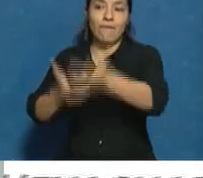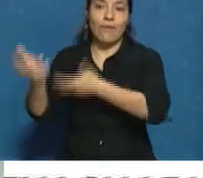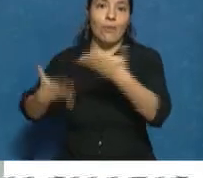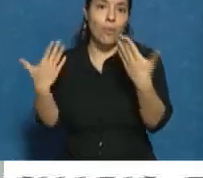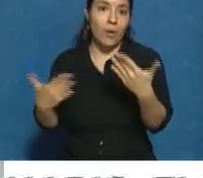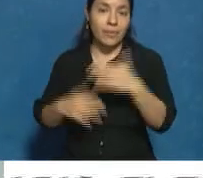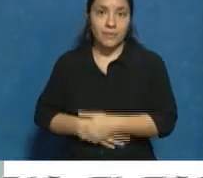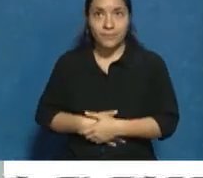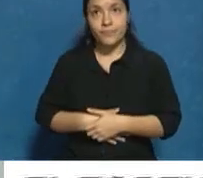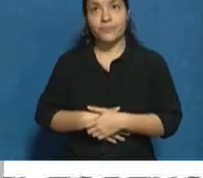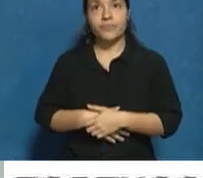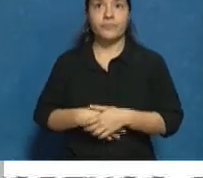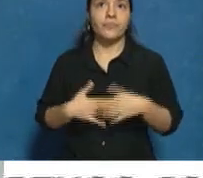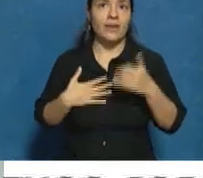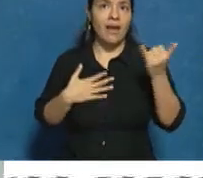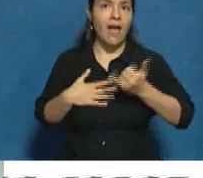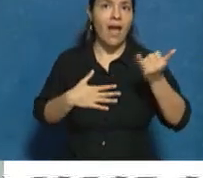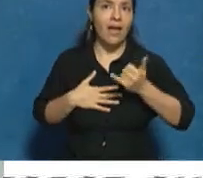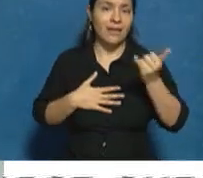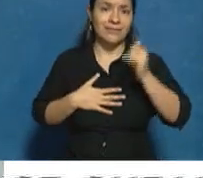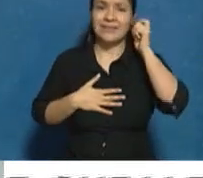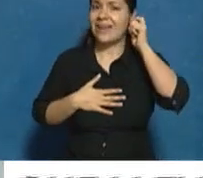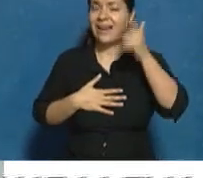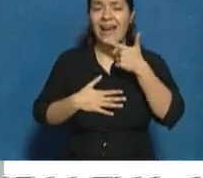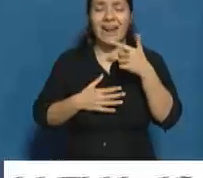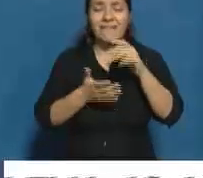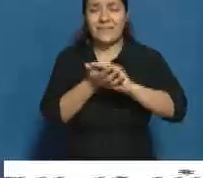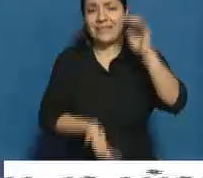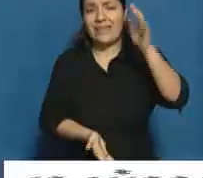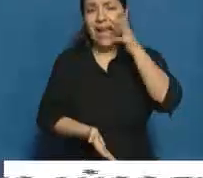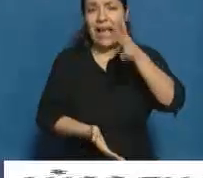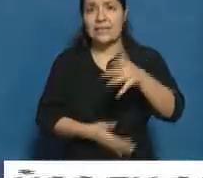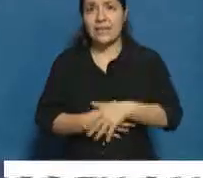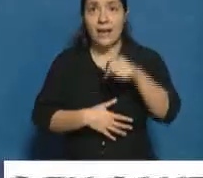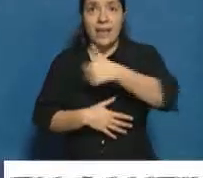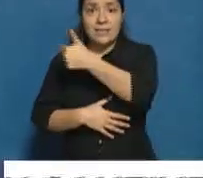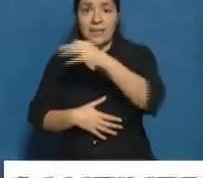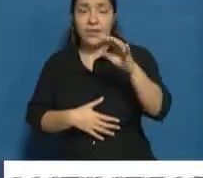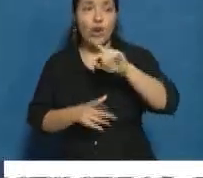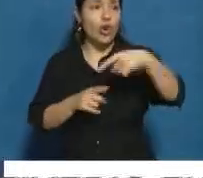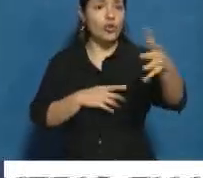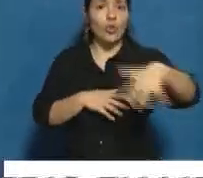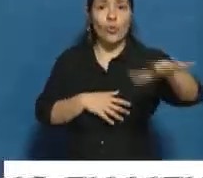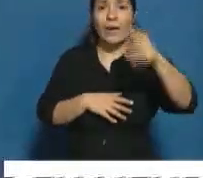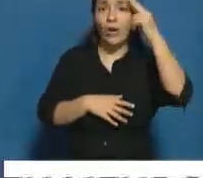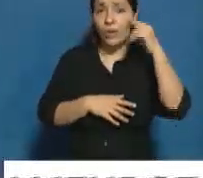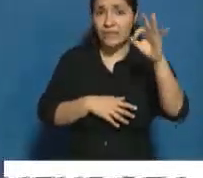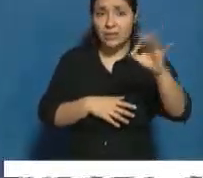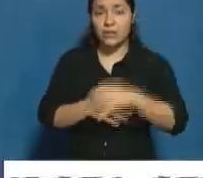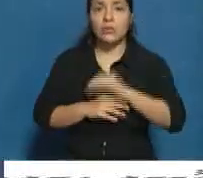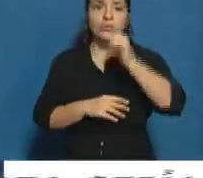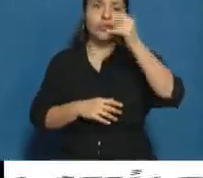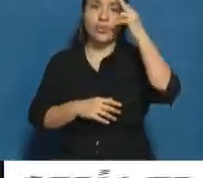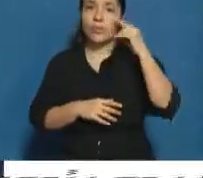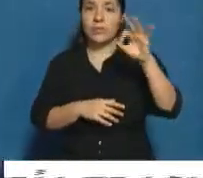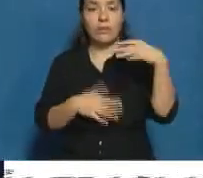Buscando la garrafa, los almacenes están muy caras. Claro, eso me decían, acá 600 pesos, en otros lados hasta 900. A 900, sí, a 900, así